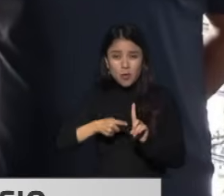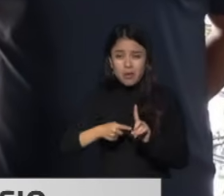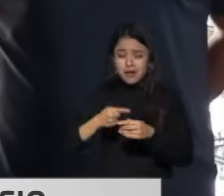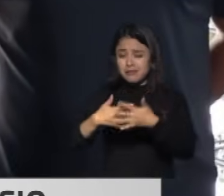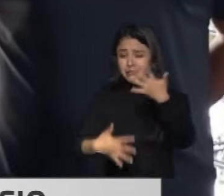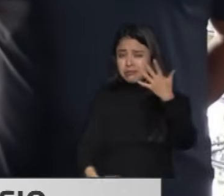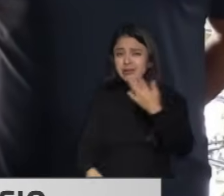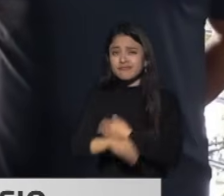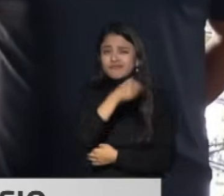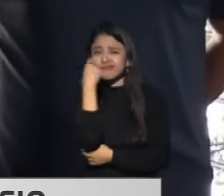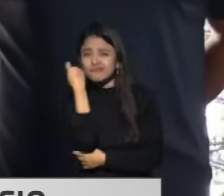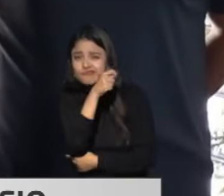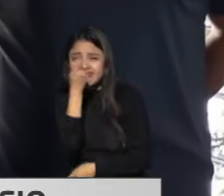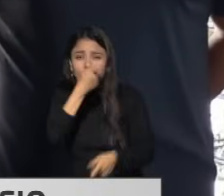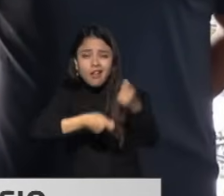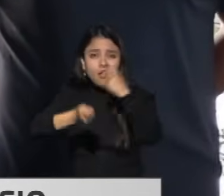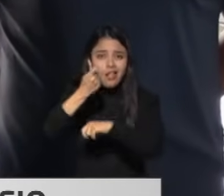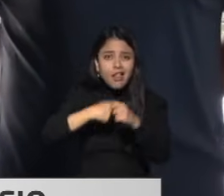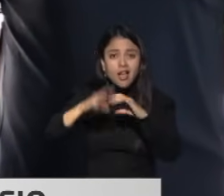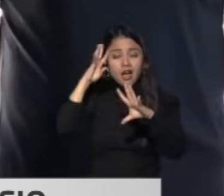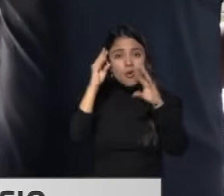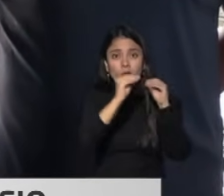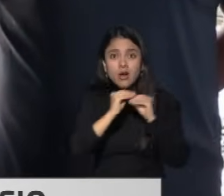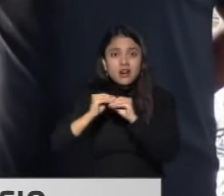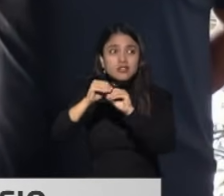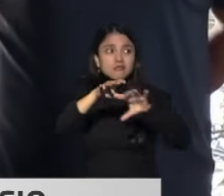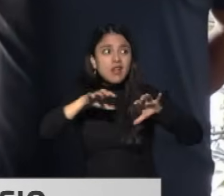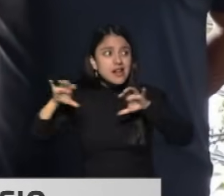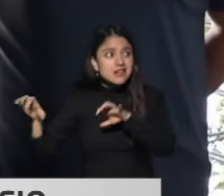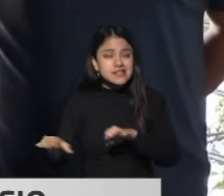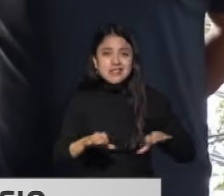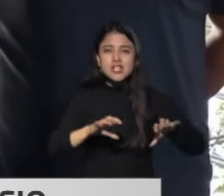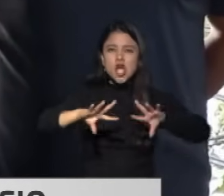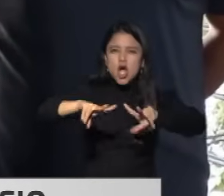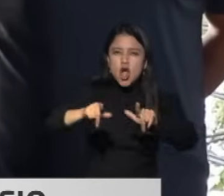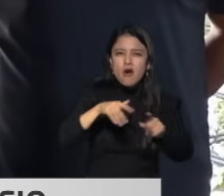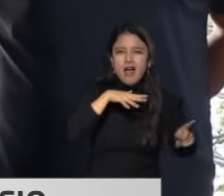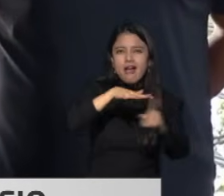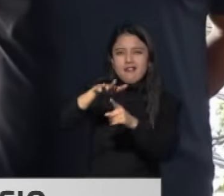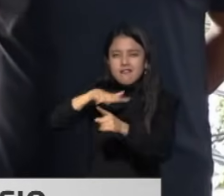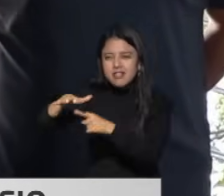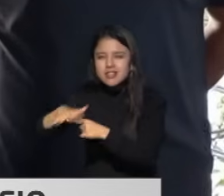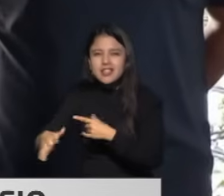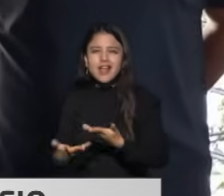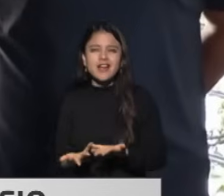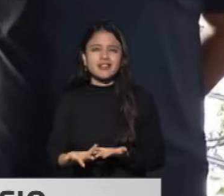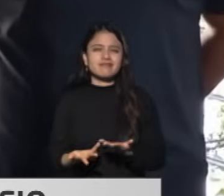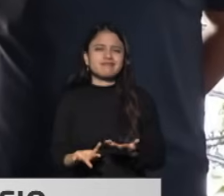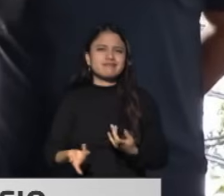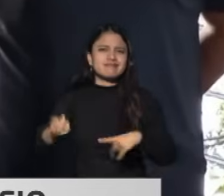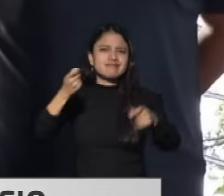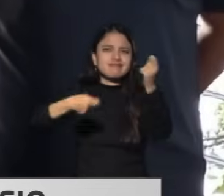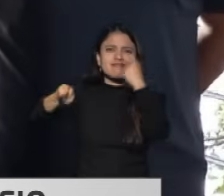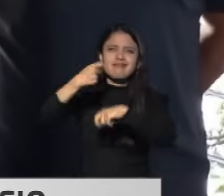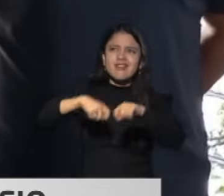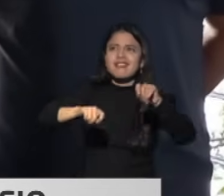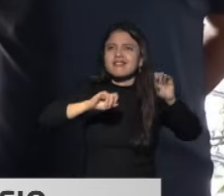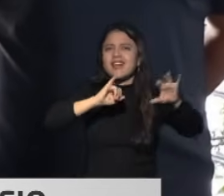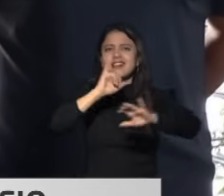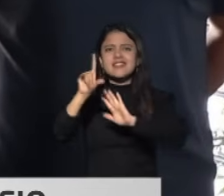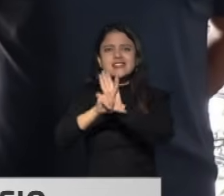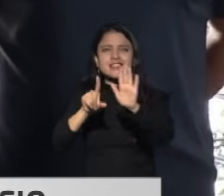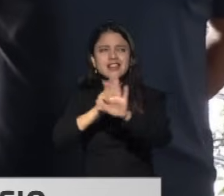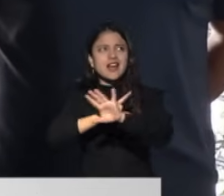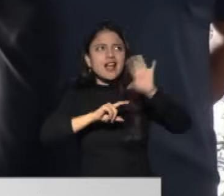por narcotráfico, concierto para delinquir, que pues lleva a ver que es una persona importante dentro de esta estructura en todo lo que es el manejo de